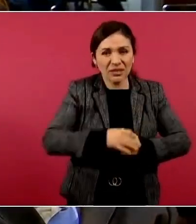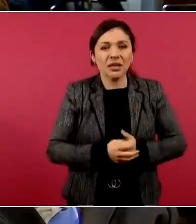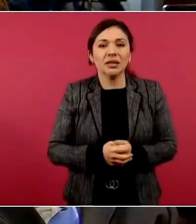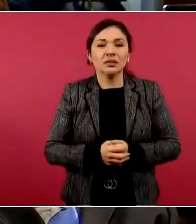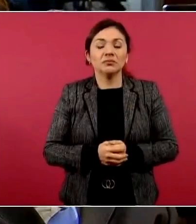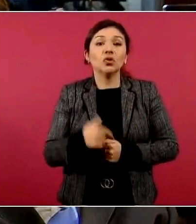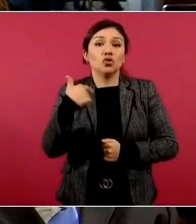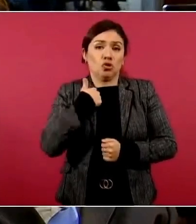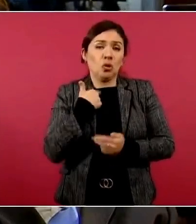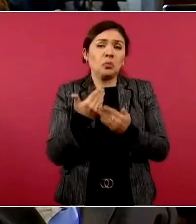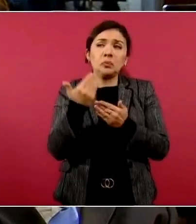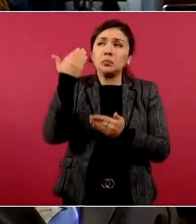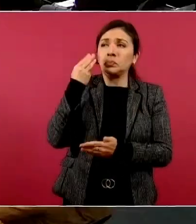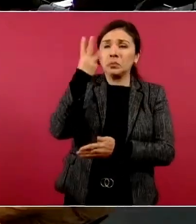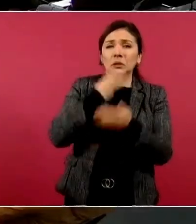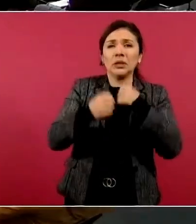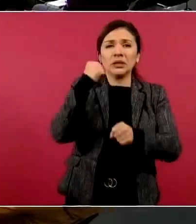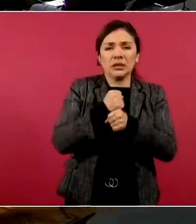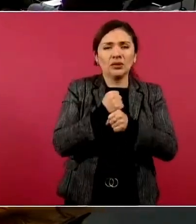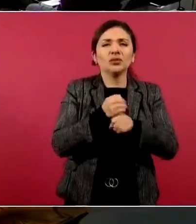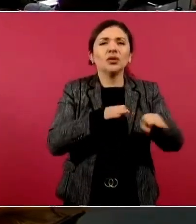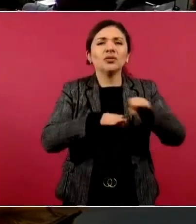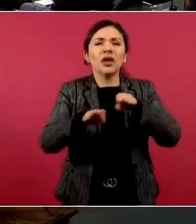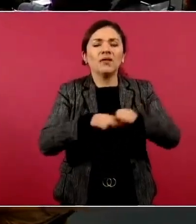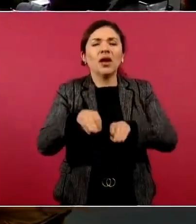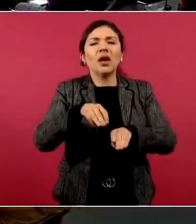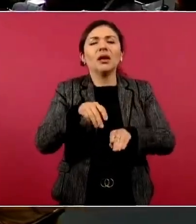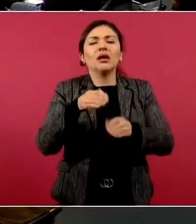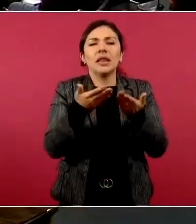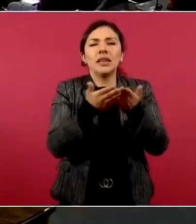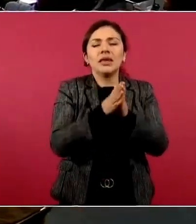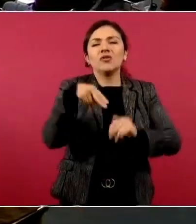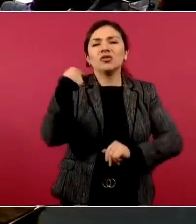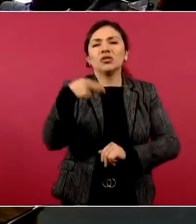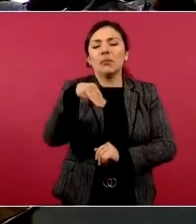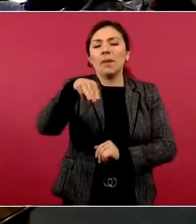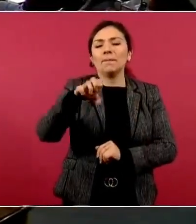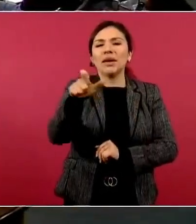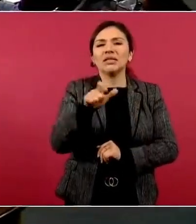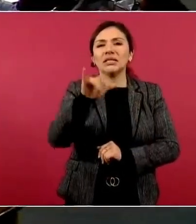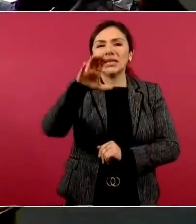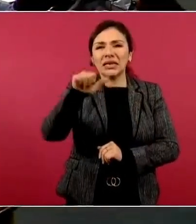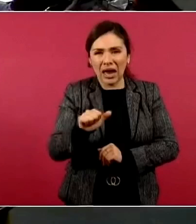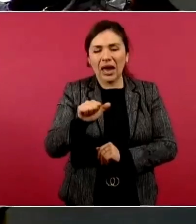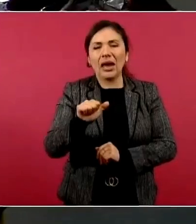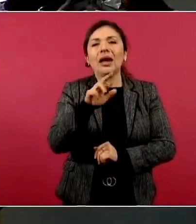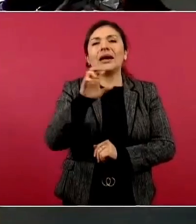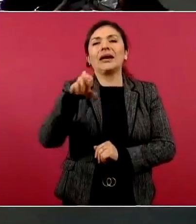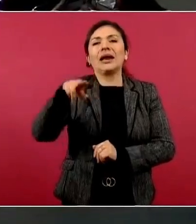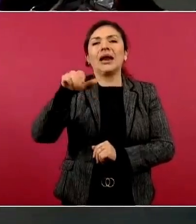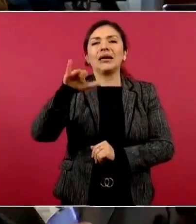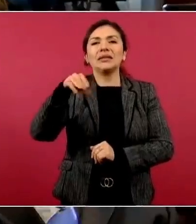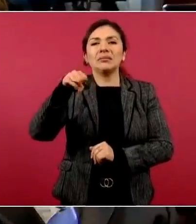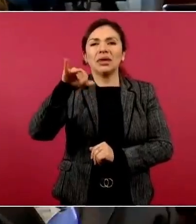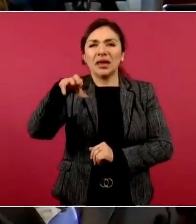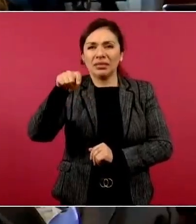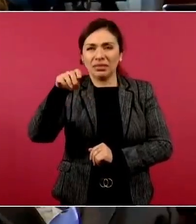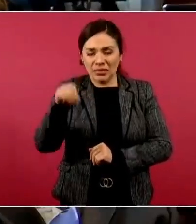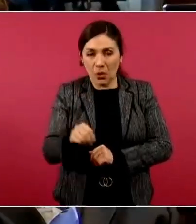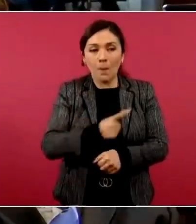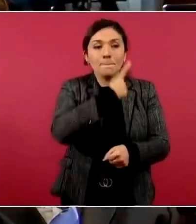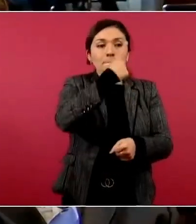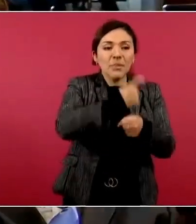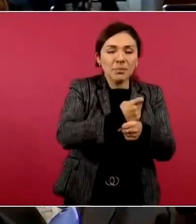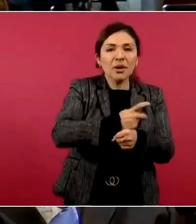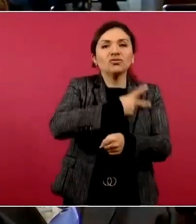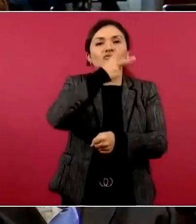yo llevo 3 años trabajando en una serie que se llama Mexicas, el Renacimiento, en su primera etapa, y en su segunda